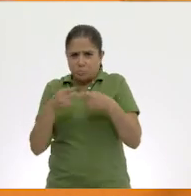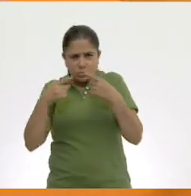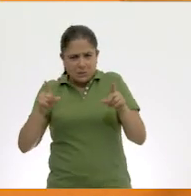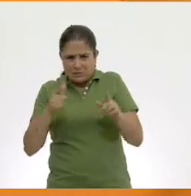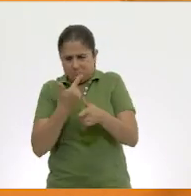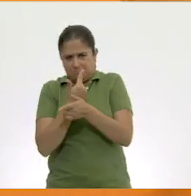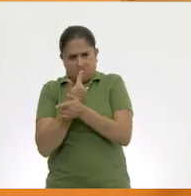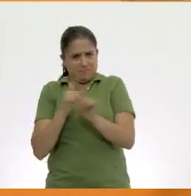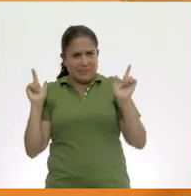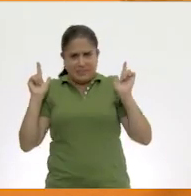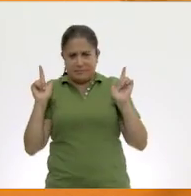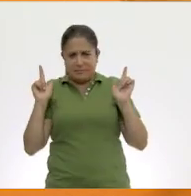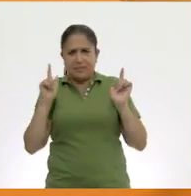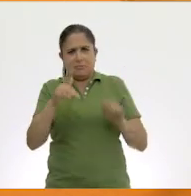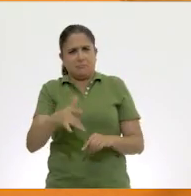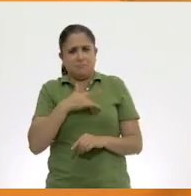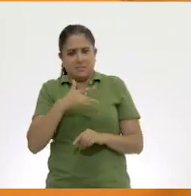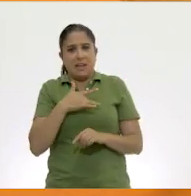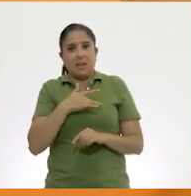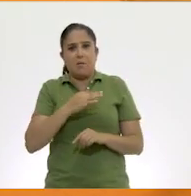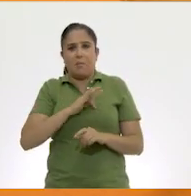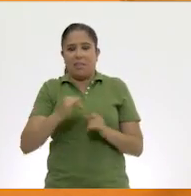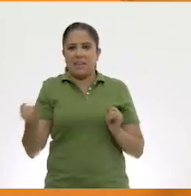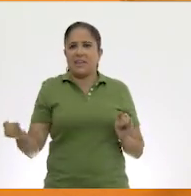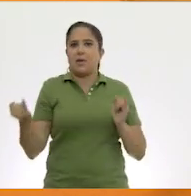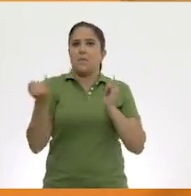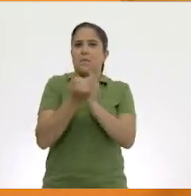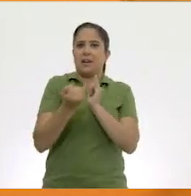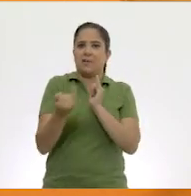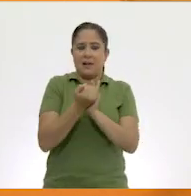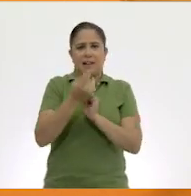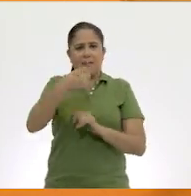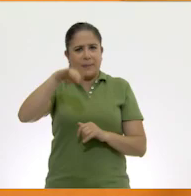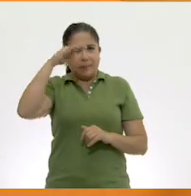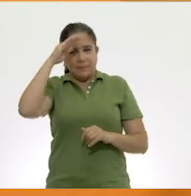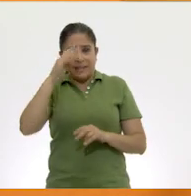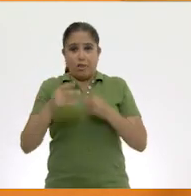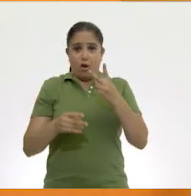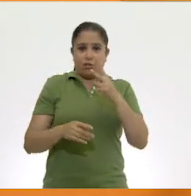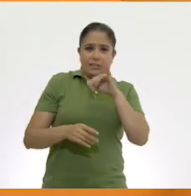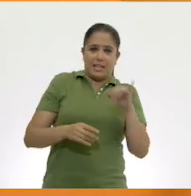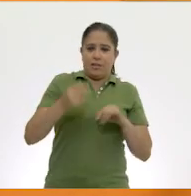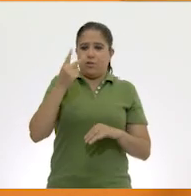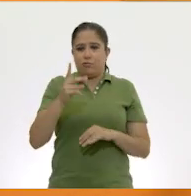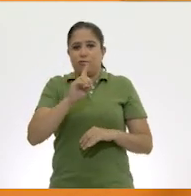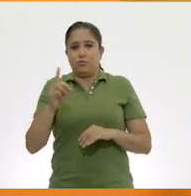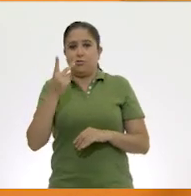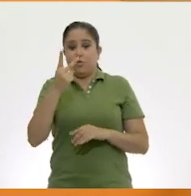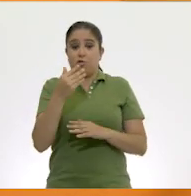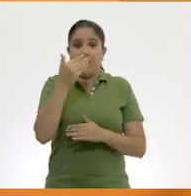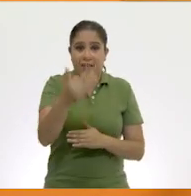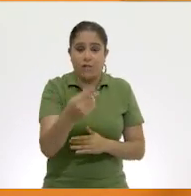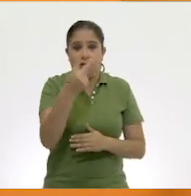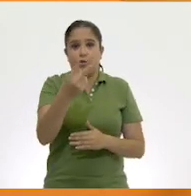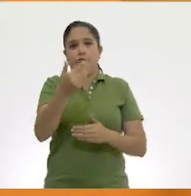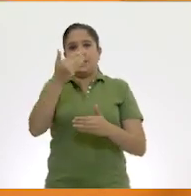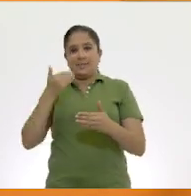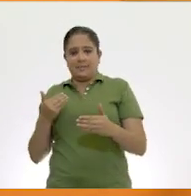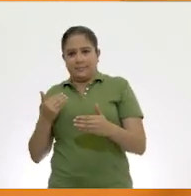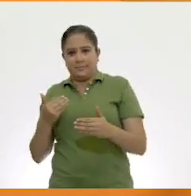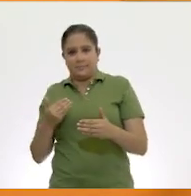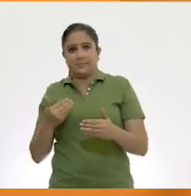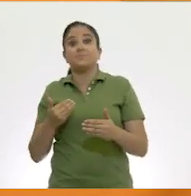van a ver que si cuadra si queda piensa en dos izquierdos dos derechos dos adelante y dos atrás